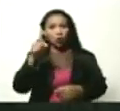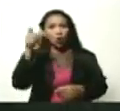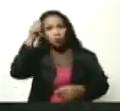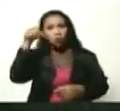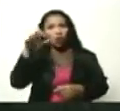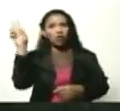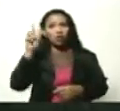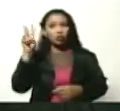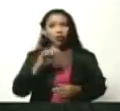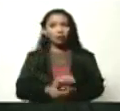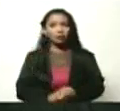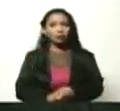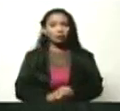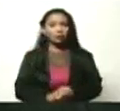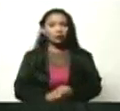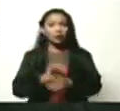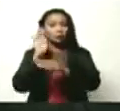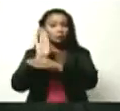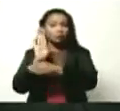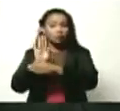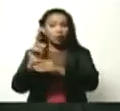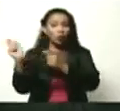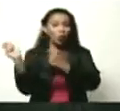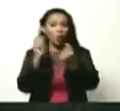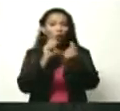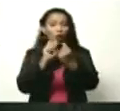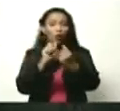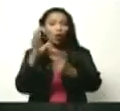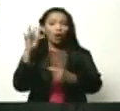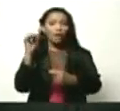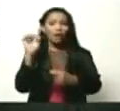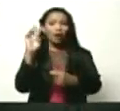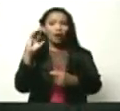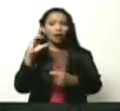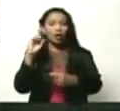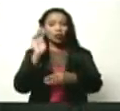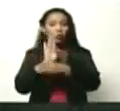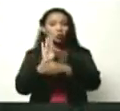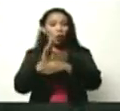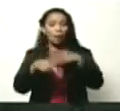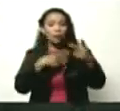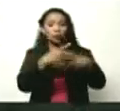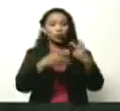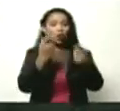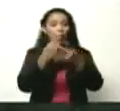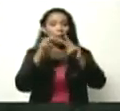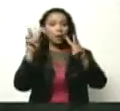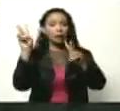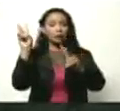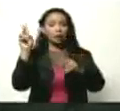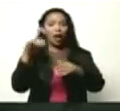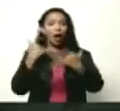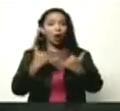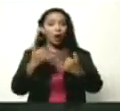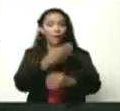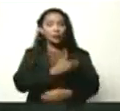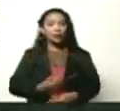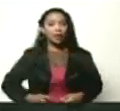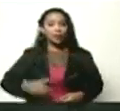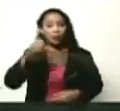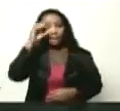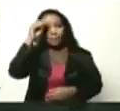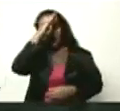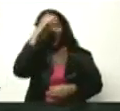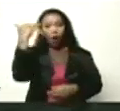de Venezuela, que ampararon los diálogos con las FARC, que fueron garantes del proceso de paz con las FARC. Ahora con el presidente Petro hay otro